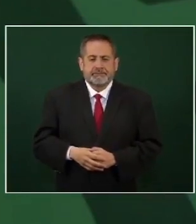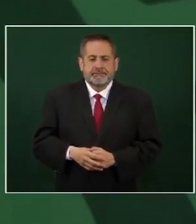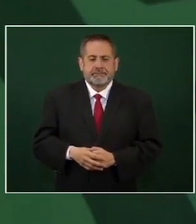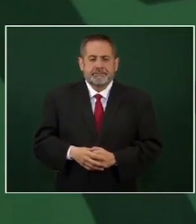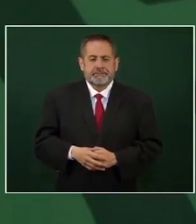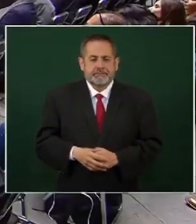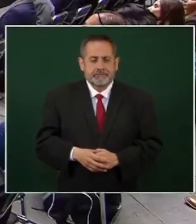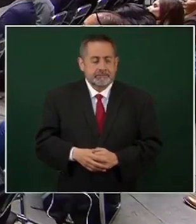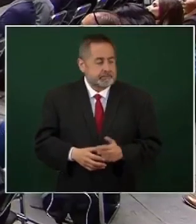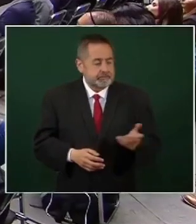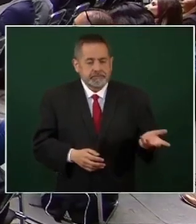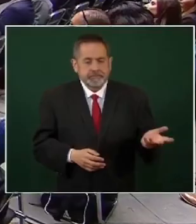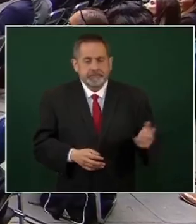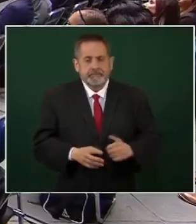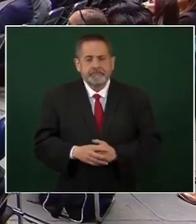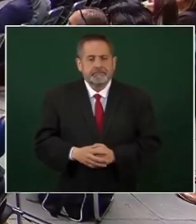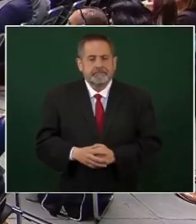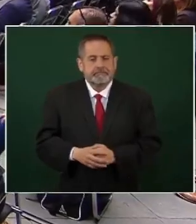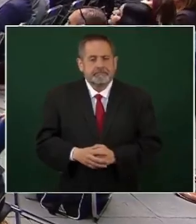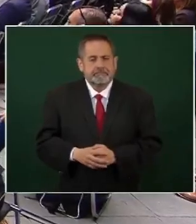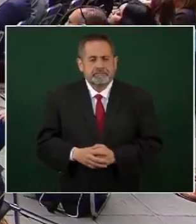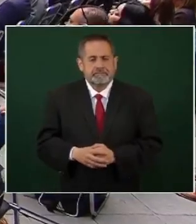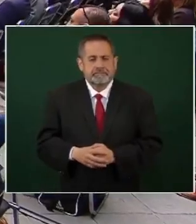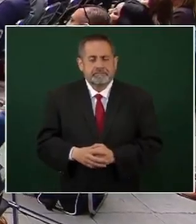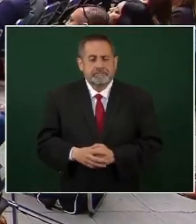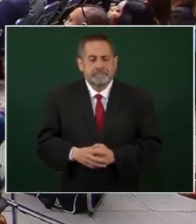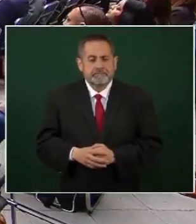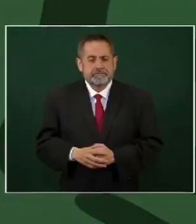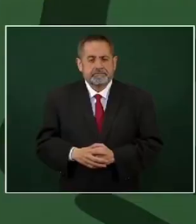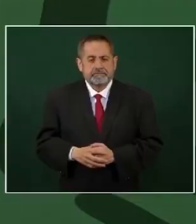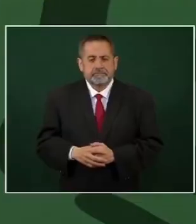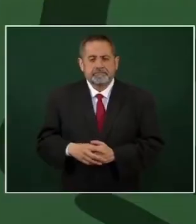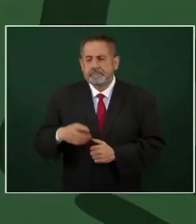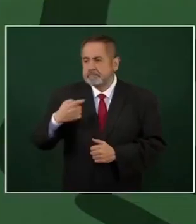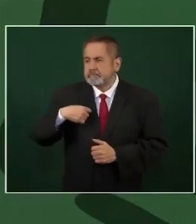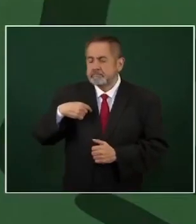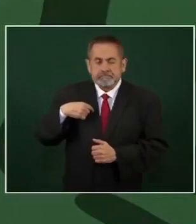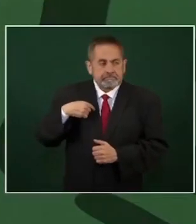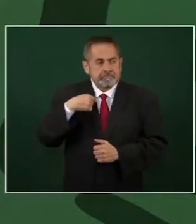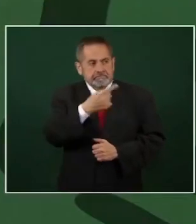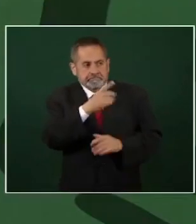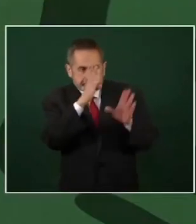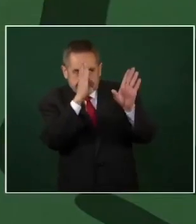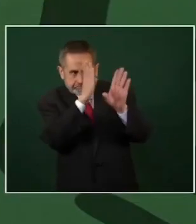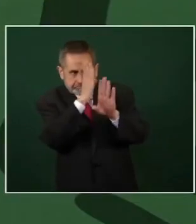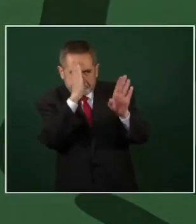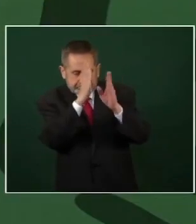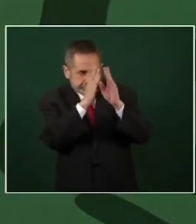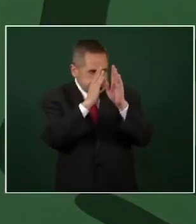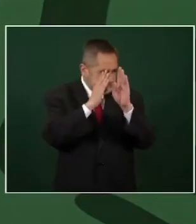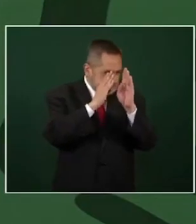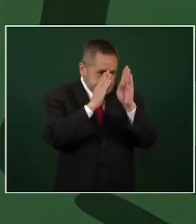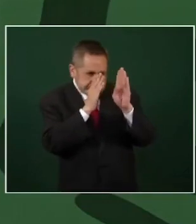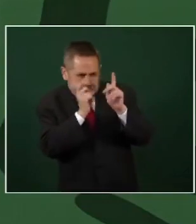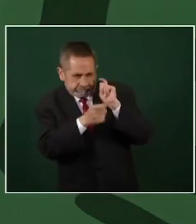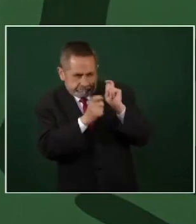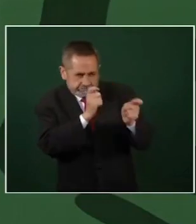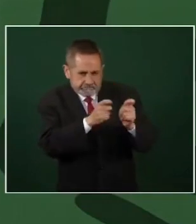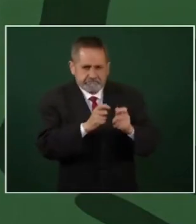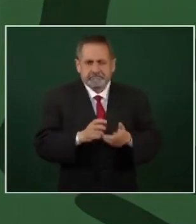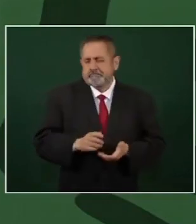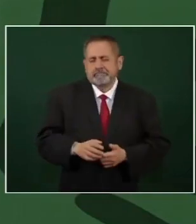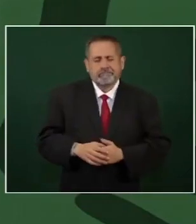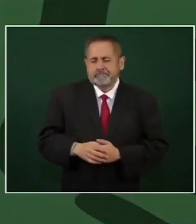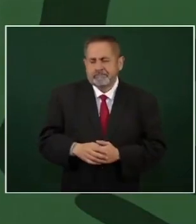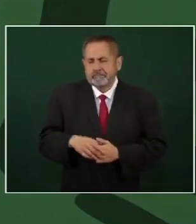Que tampoco nos hemos ocupado, porque no espiamos a nadie, pero pues no estaría de